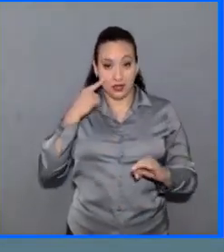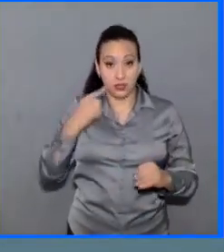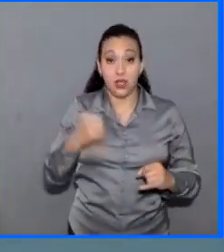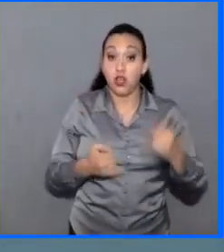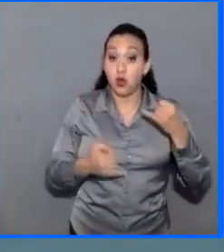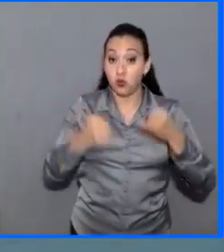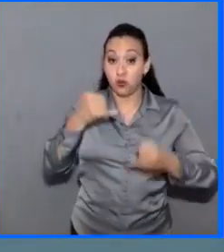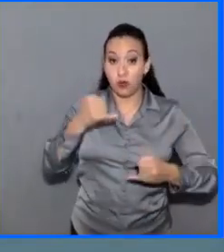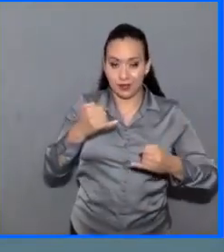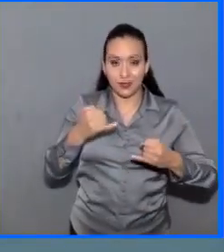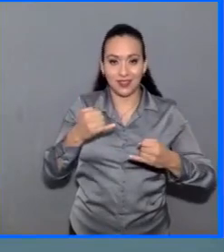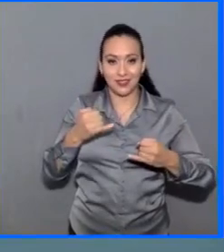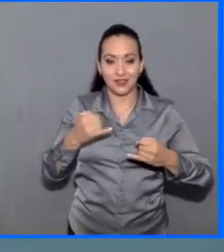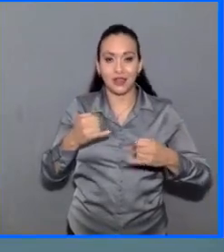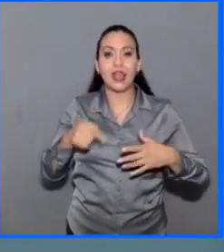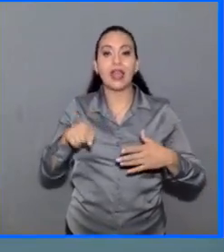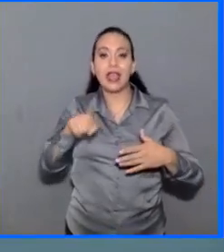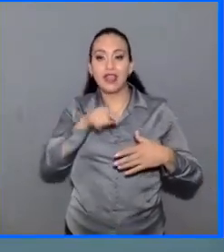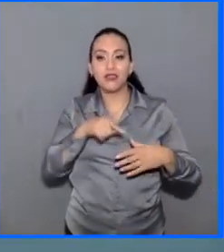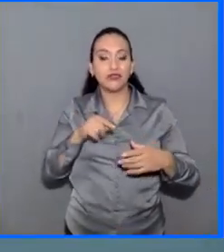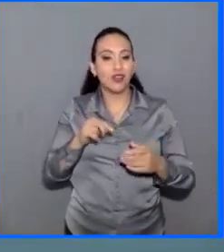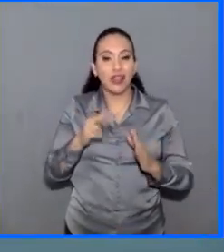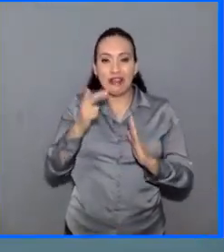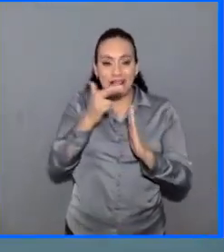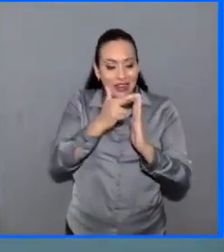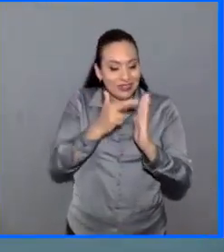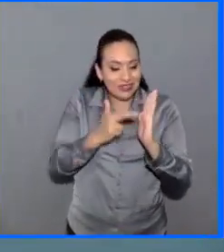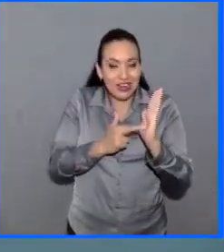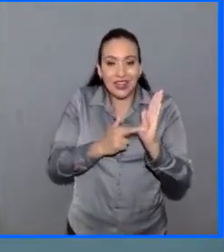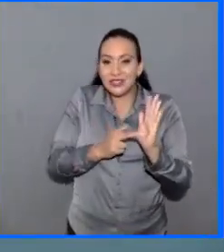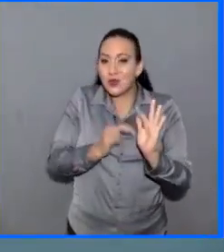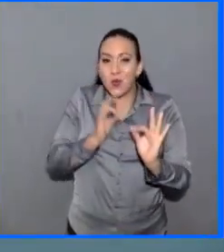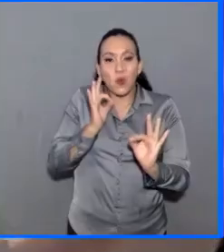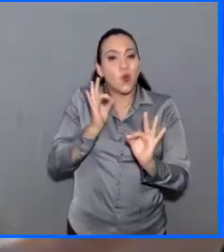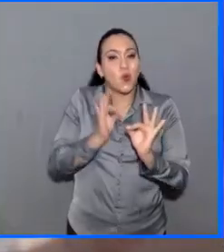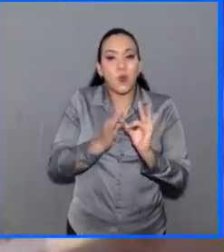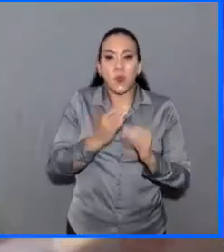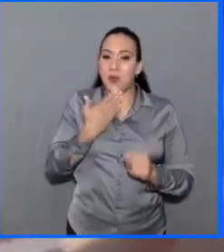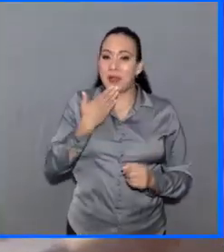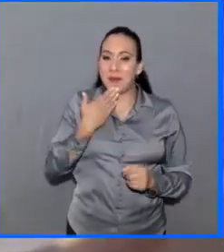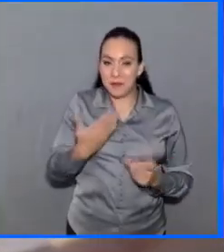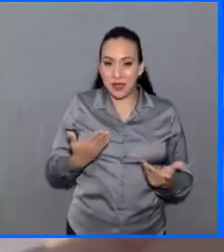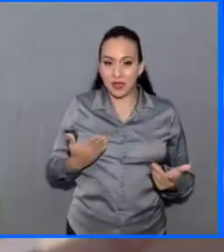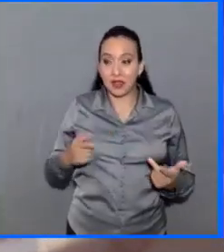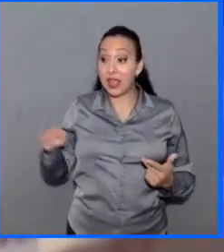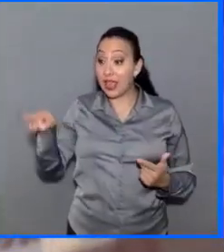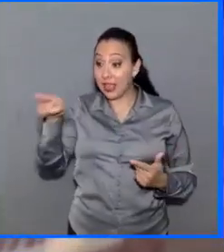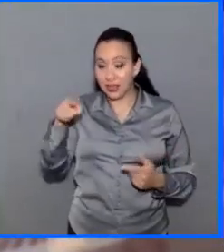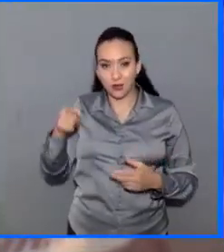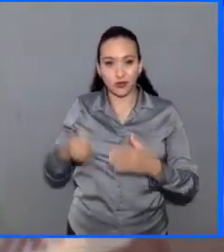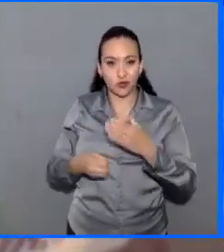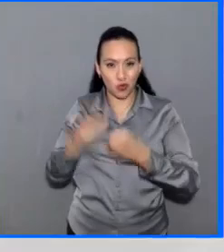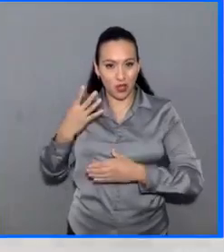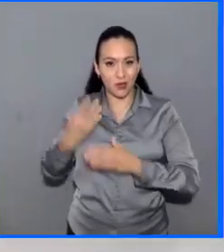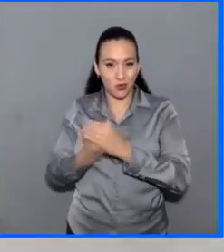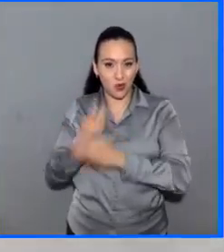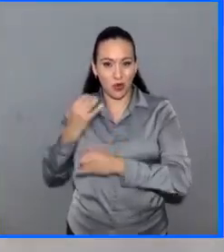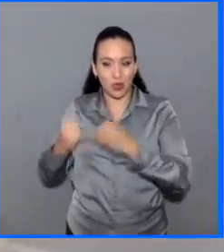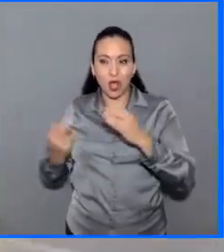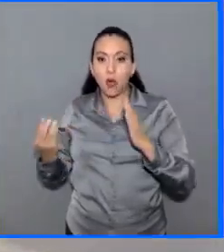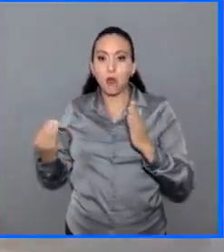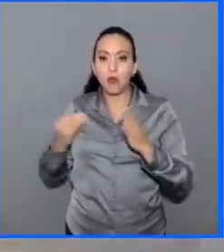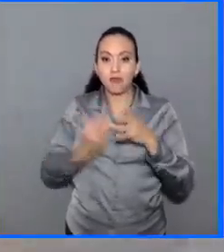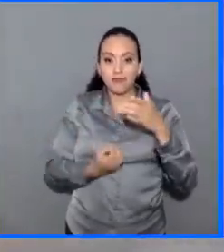la frontera del incumplimiento de las reglas, por el diseño de las propias reglas. Pese a todos estos puntos, exhortaron